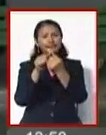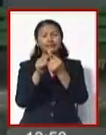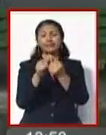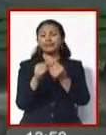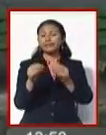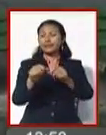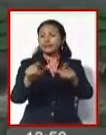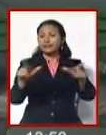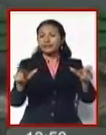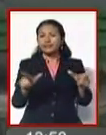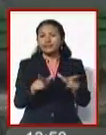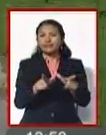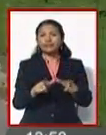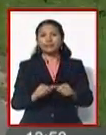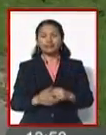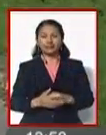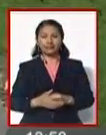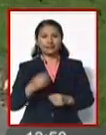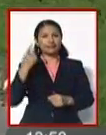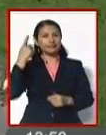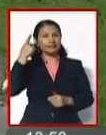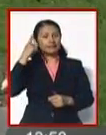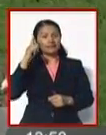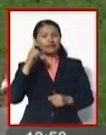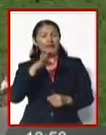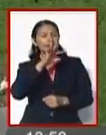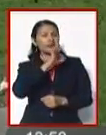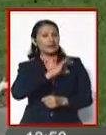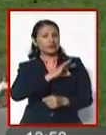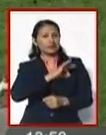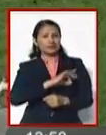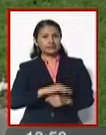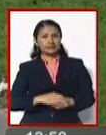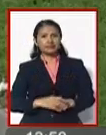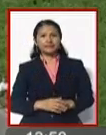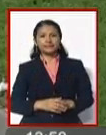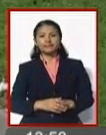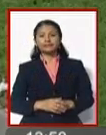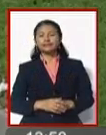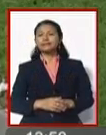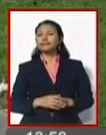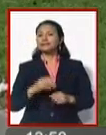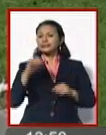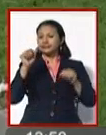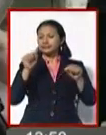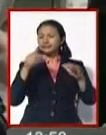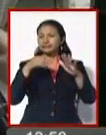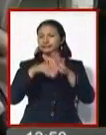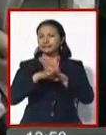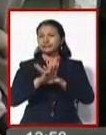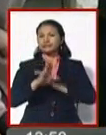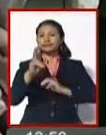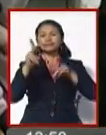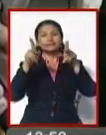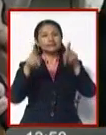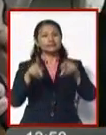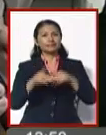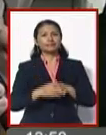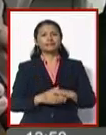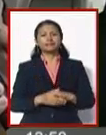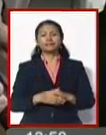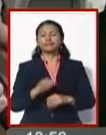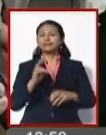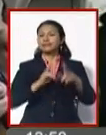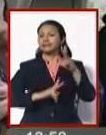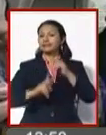de recuperar esos espacios públicos para beneficio del acceso directo del paciente y de